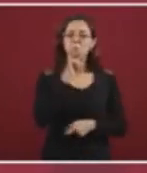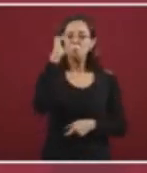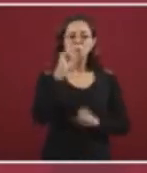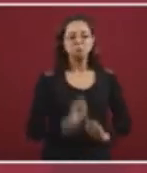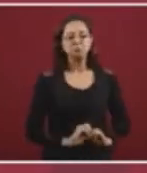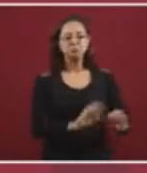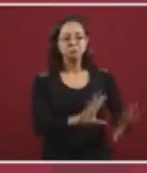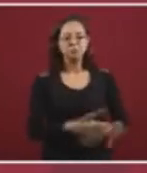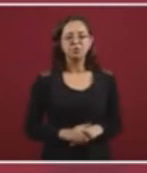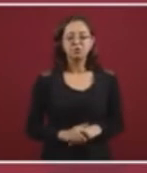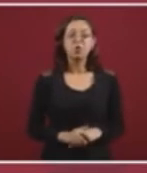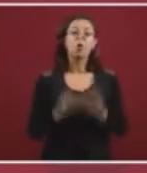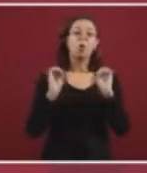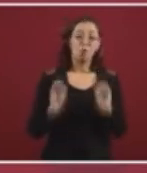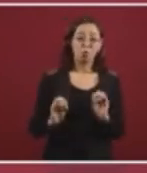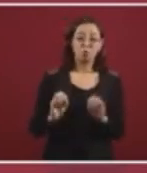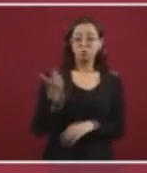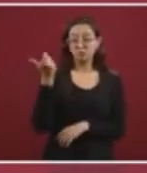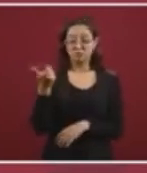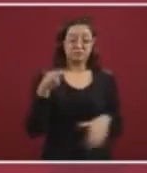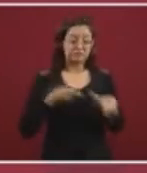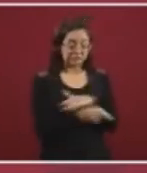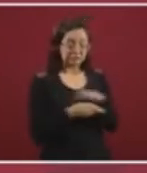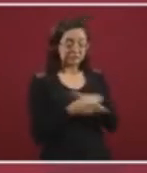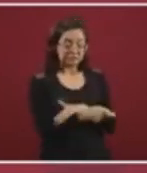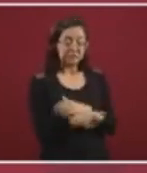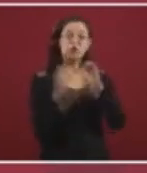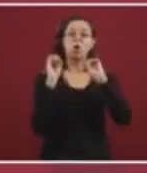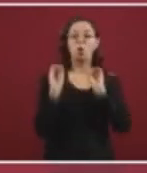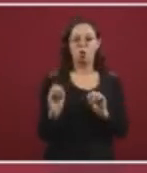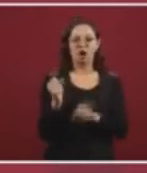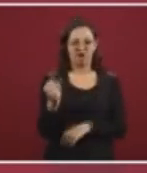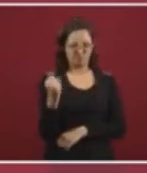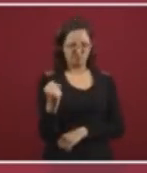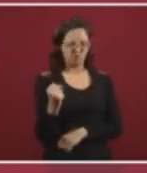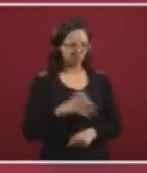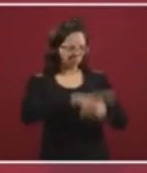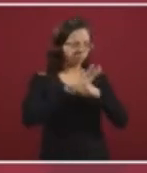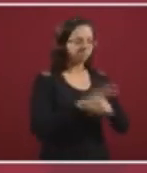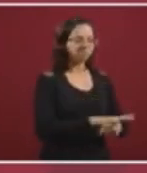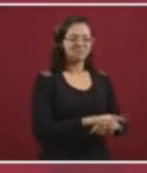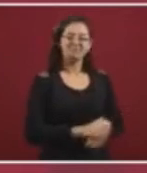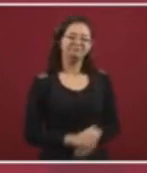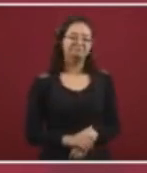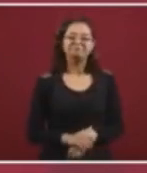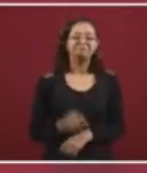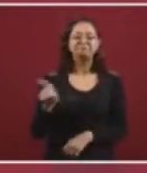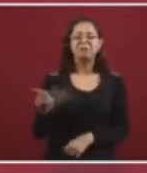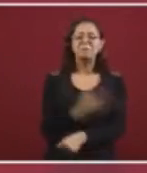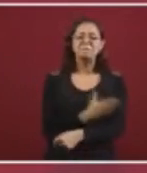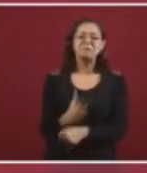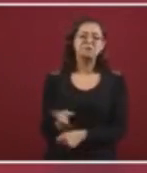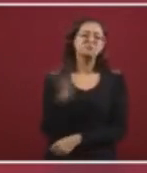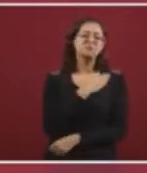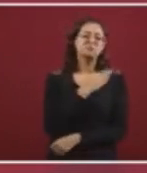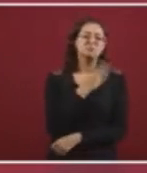o con dinero o por la fuerza. Pero Madero era un hombre bueno, un